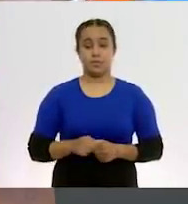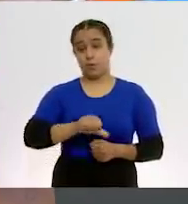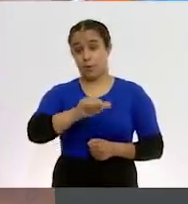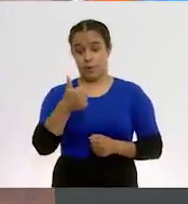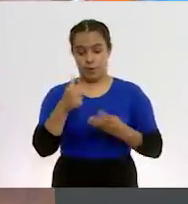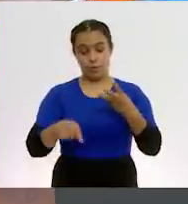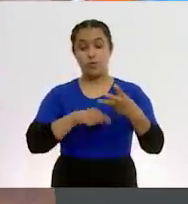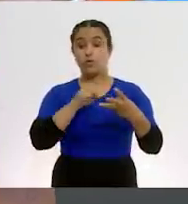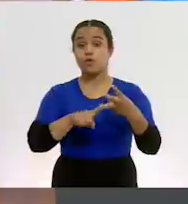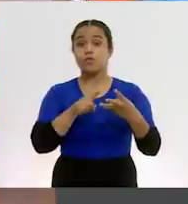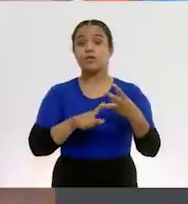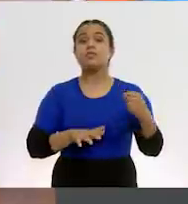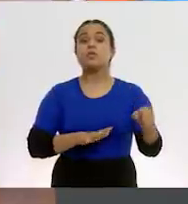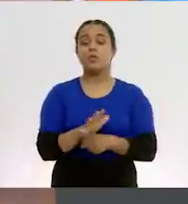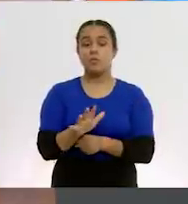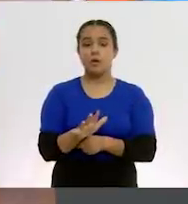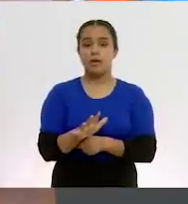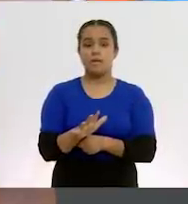Y el nivel 3